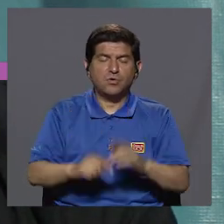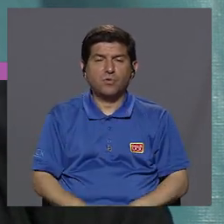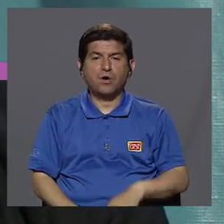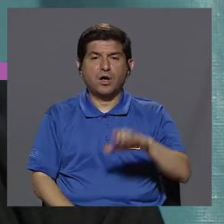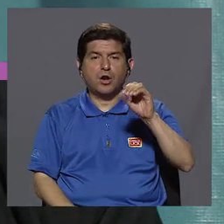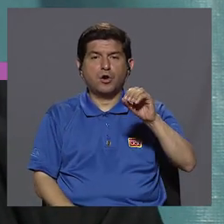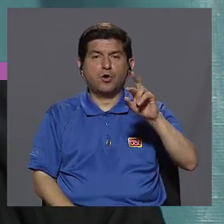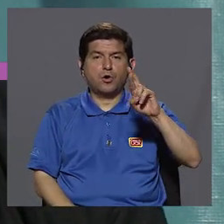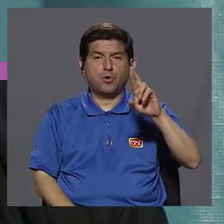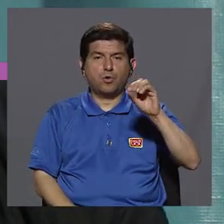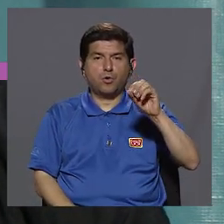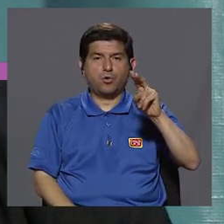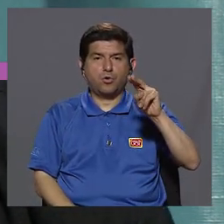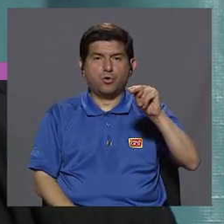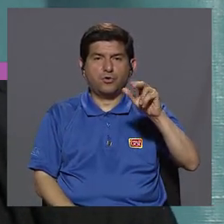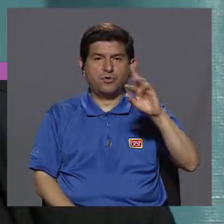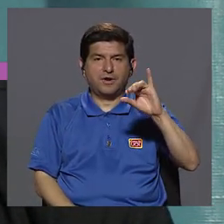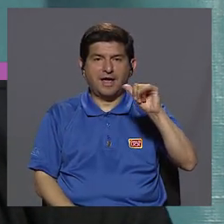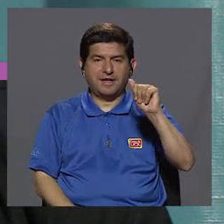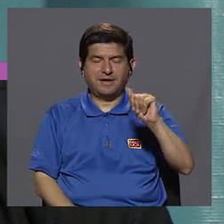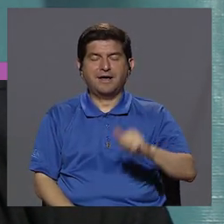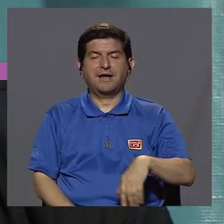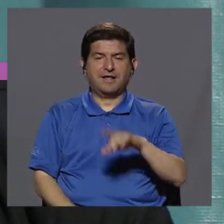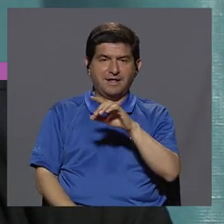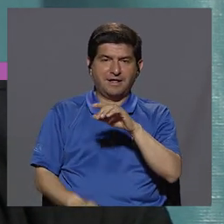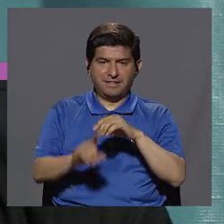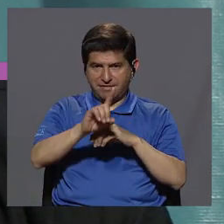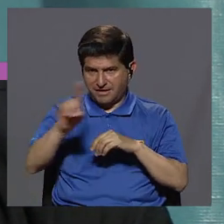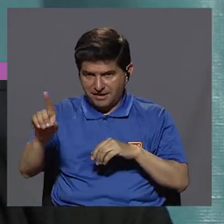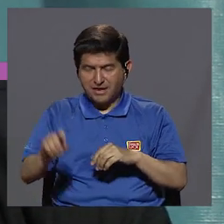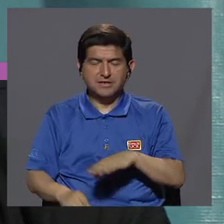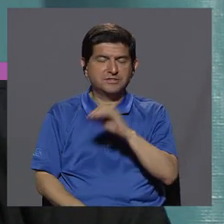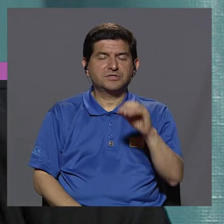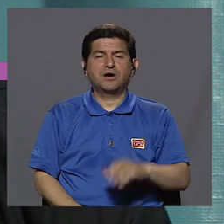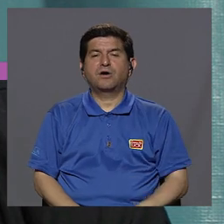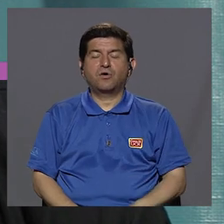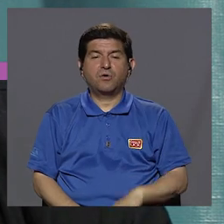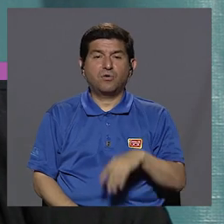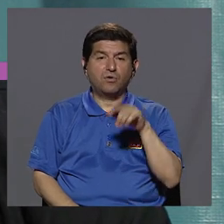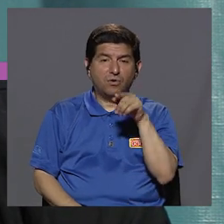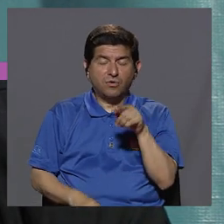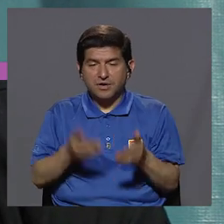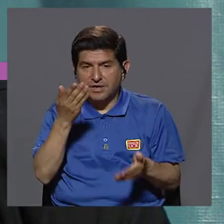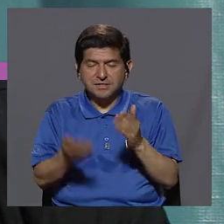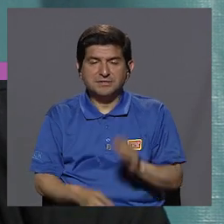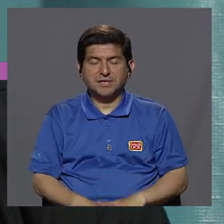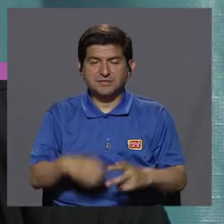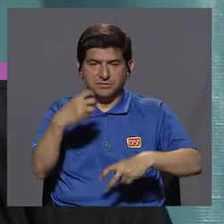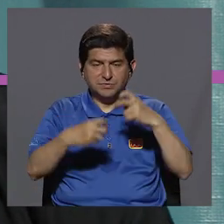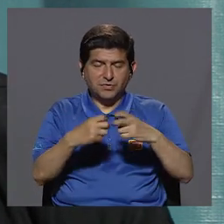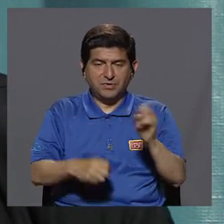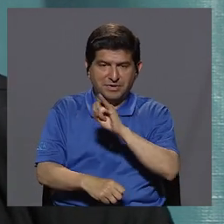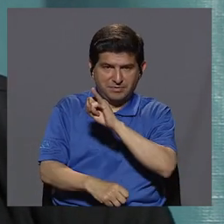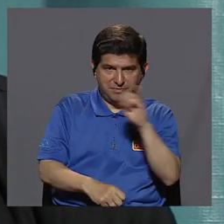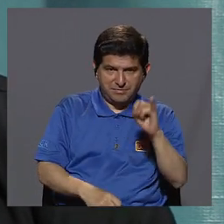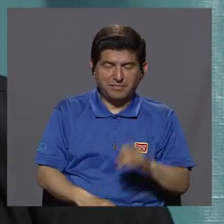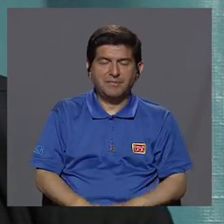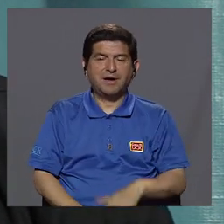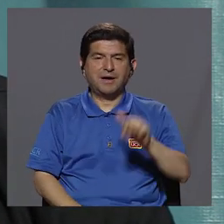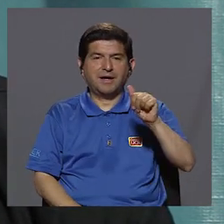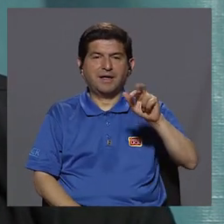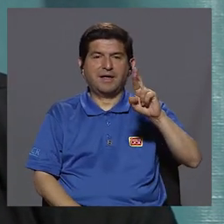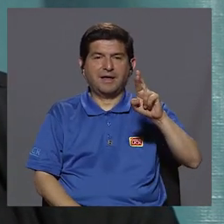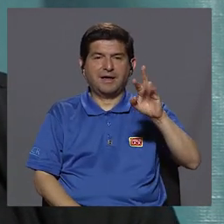sospechar de una arteria circunfleja de una coronaria izquierda en el entorno de la arteria